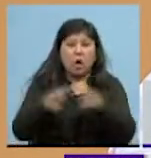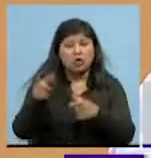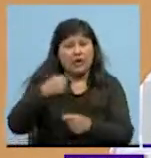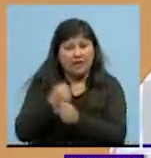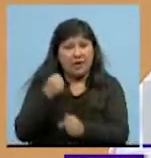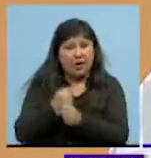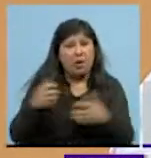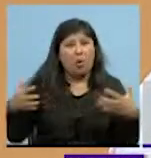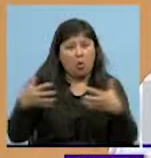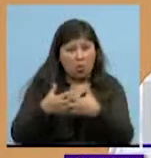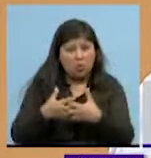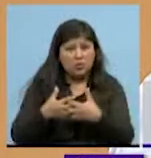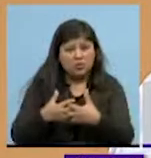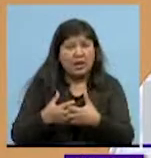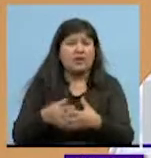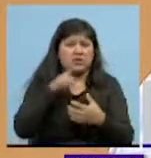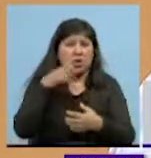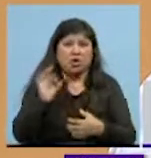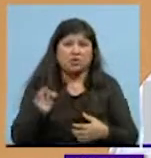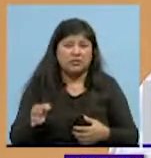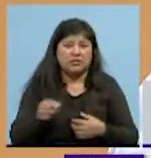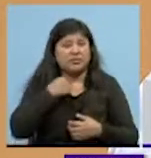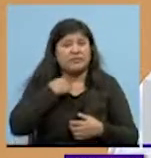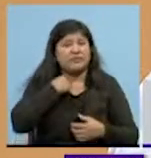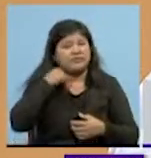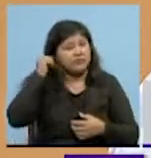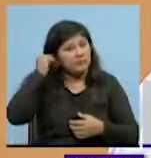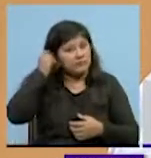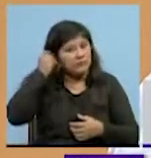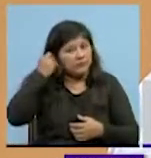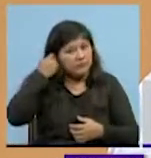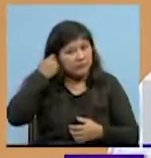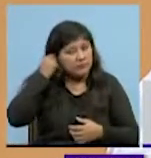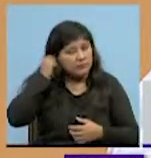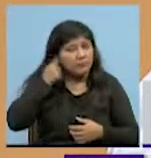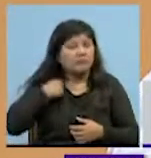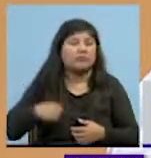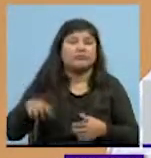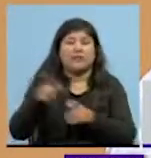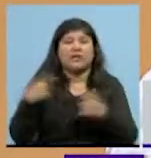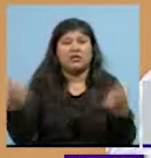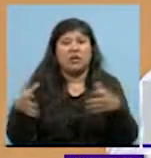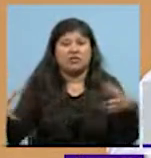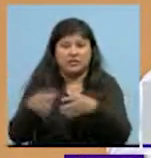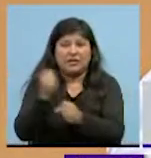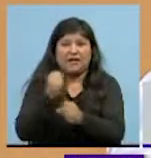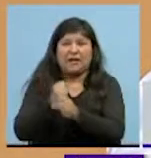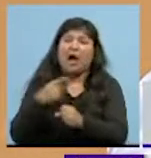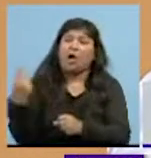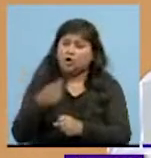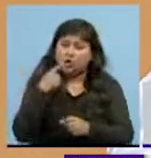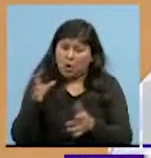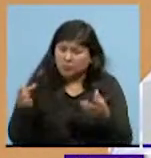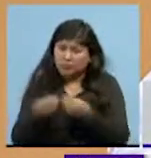tengo buenos afectos con ellos, como ellos tienen afecto conmigo, y jamás pediría y haría algo para que